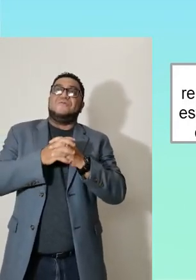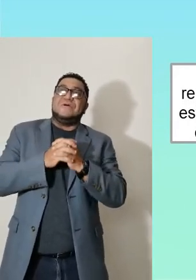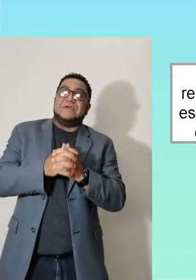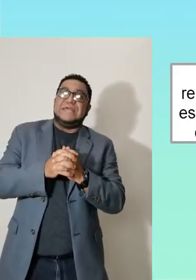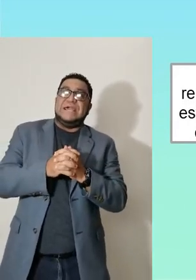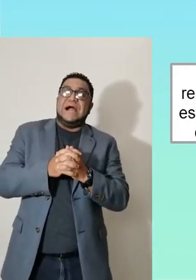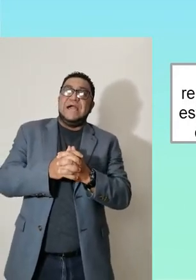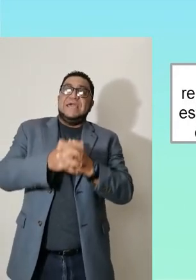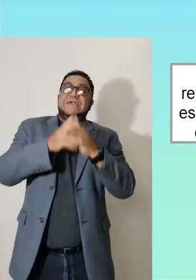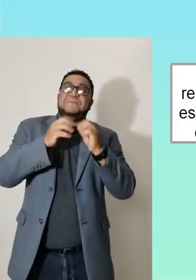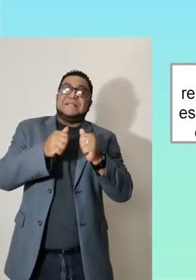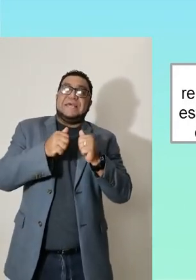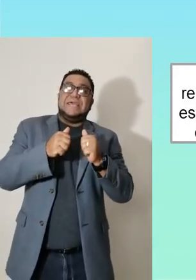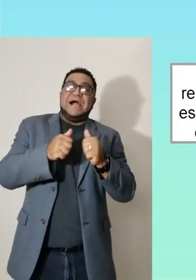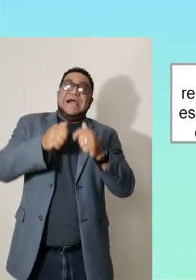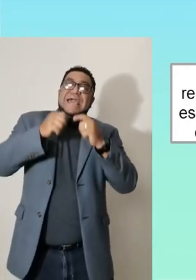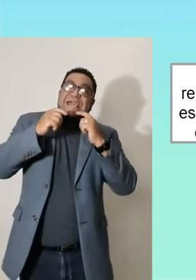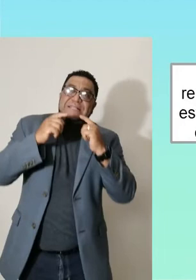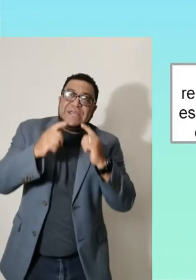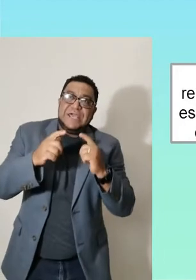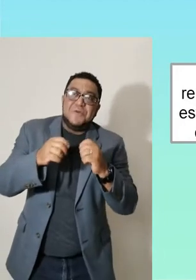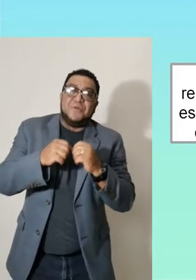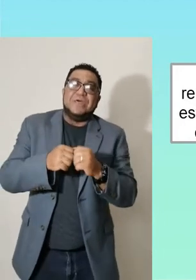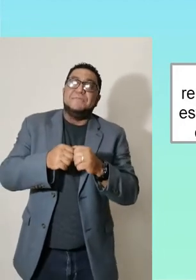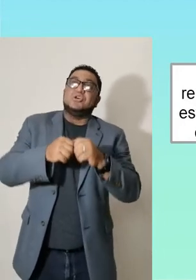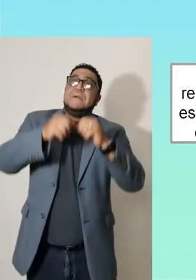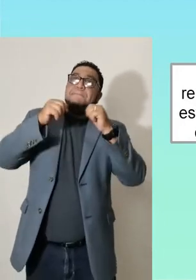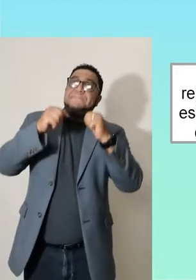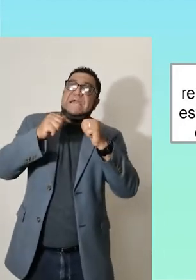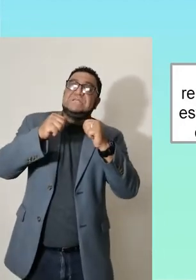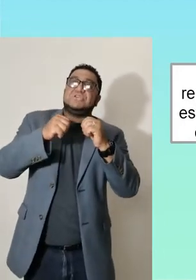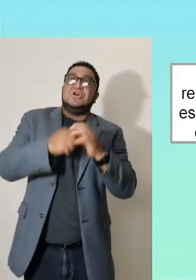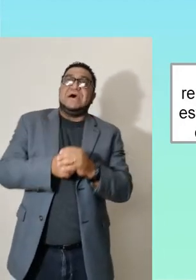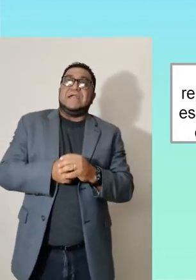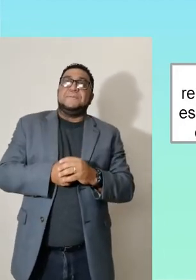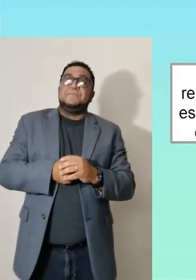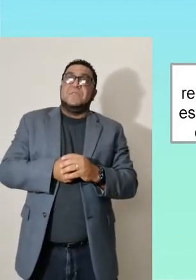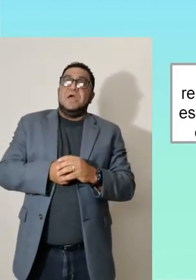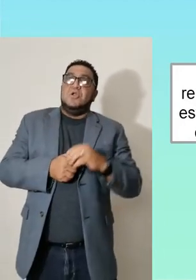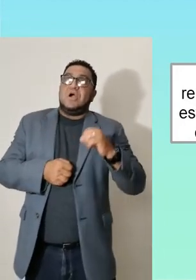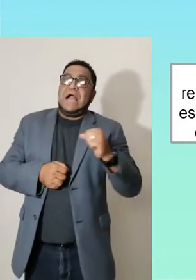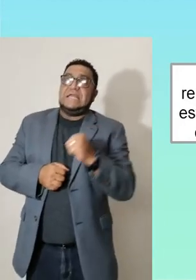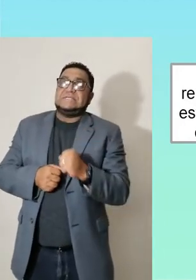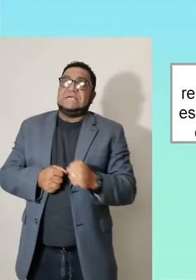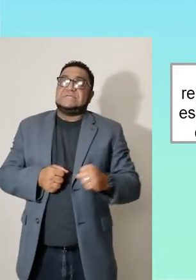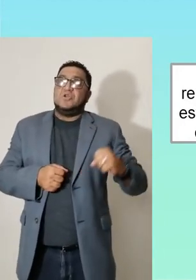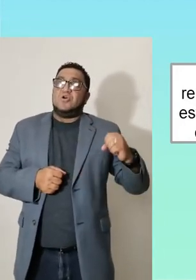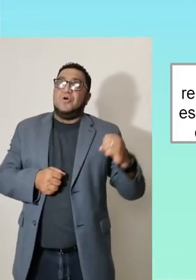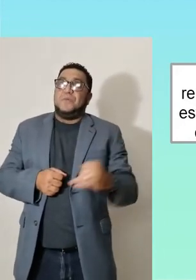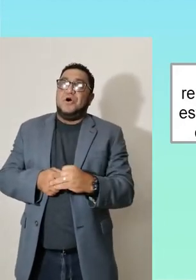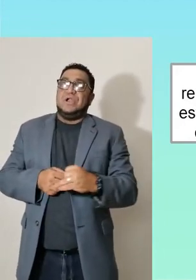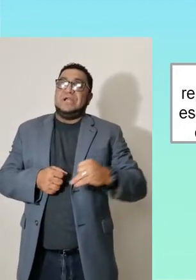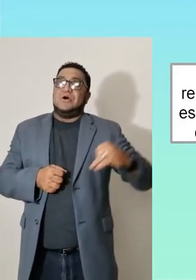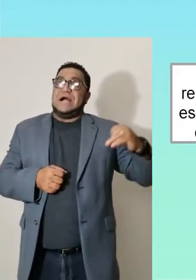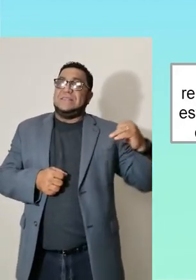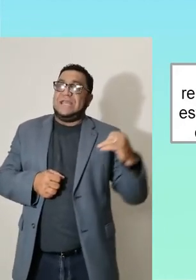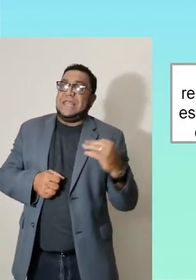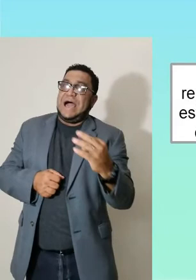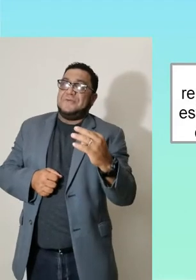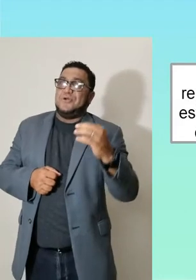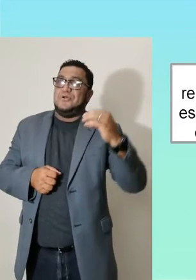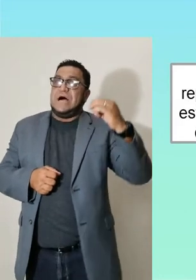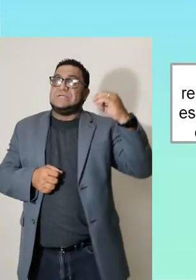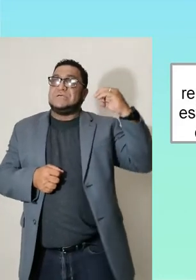valor ferrería y platería entre ellos podemos mencionar los cálices los los